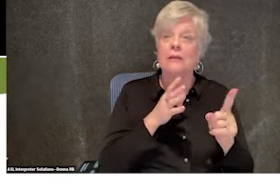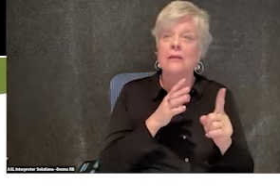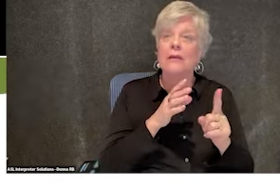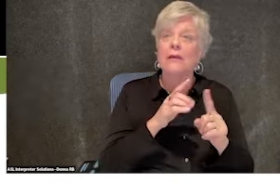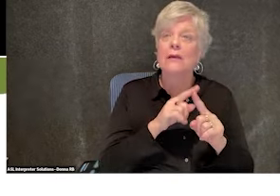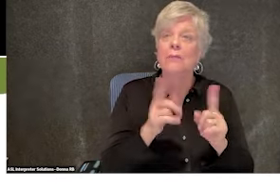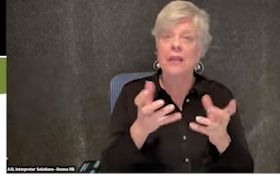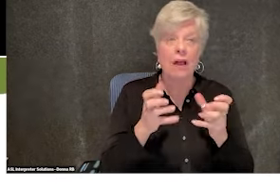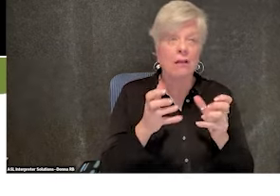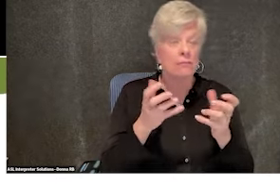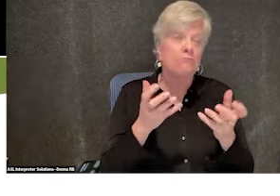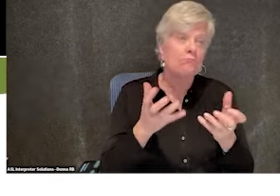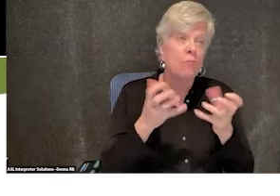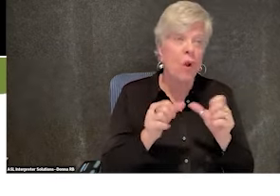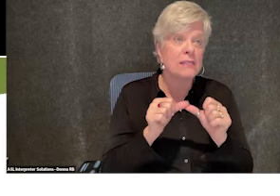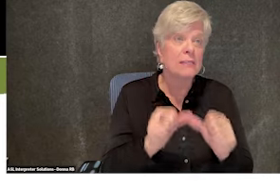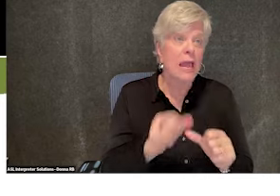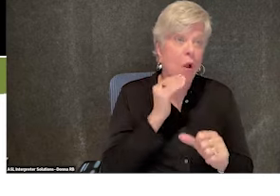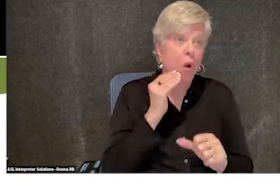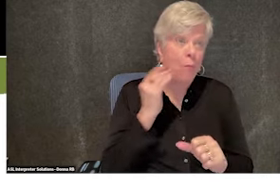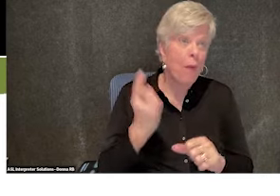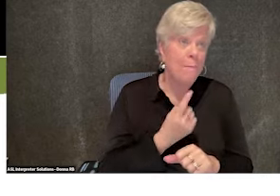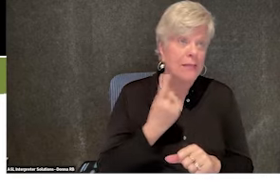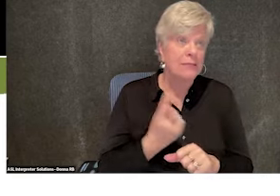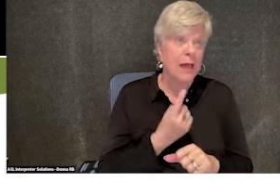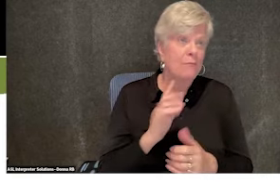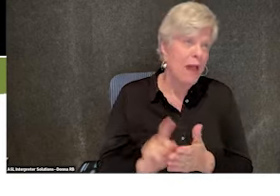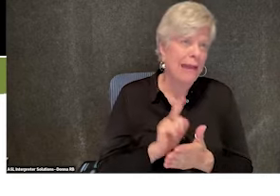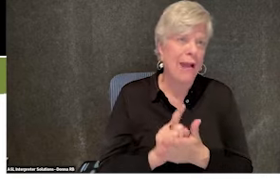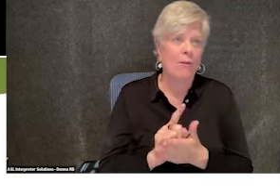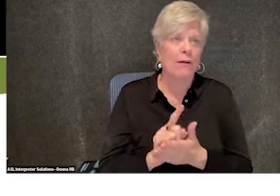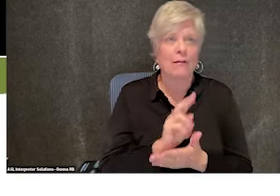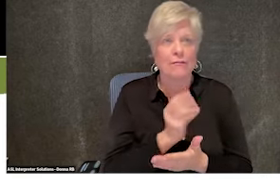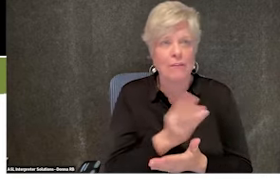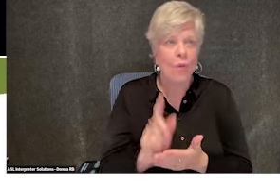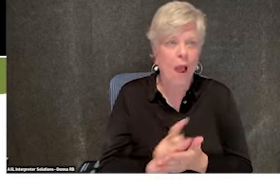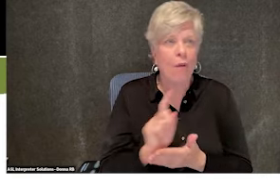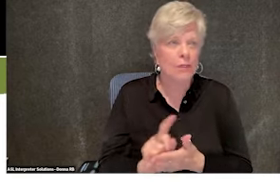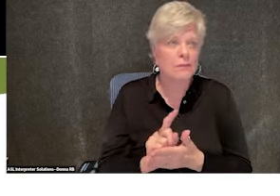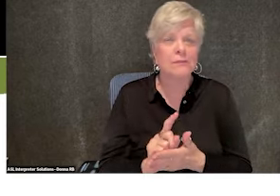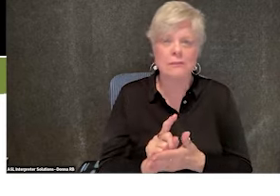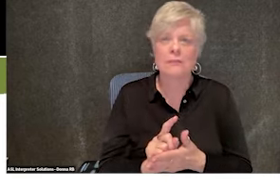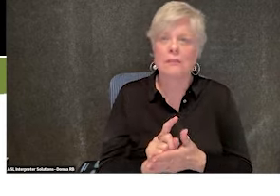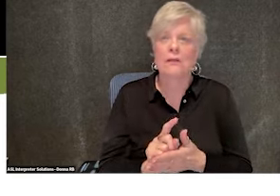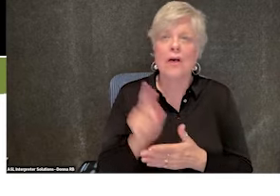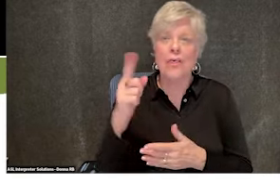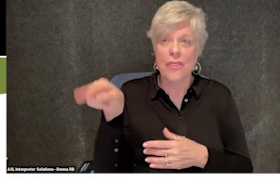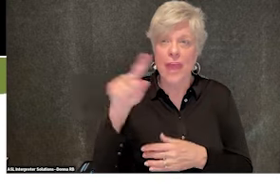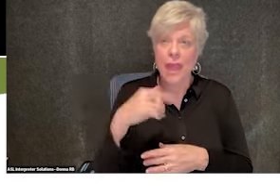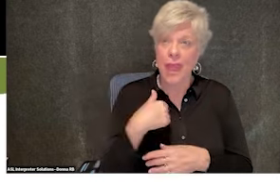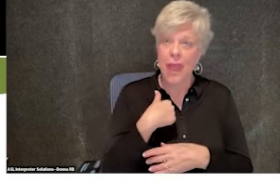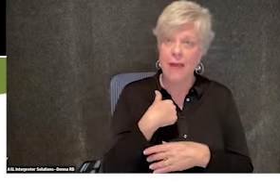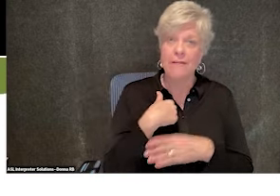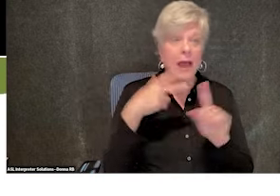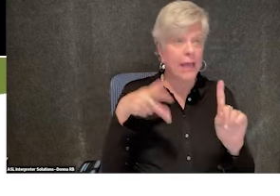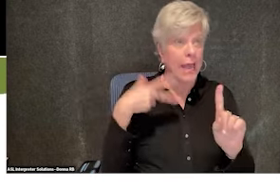en los diferentes lugares para que ellos me pueden vigilar, me pueden mirar también, y en mi mano también yo